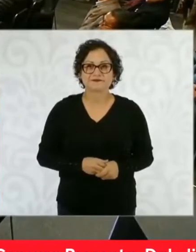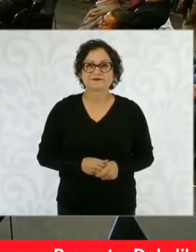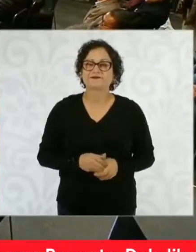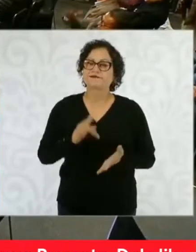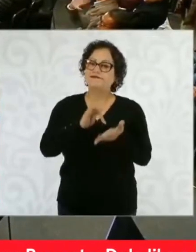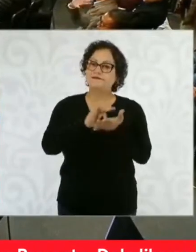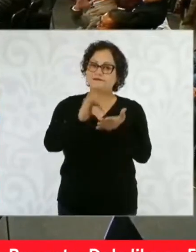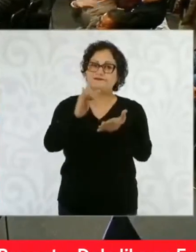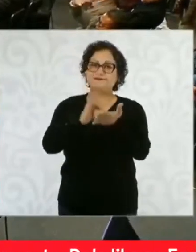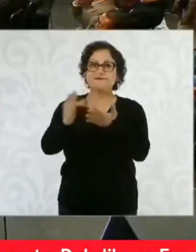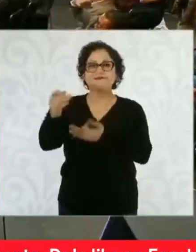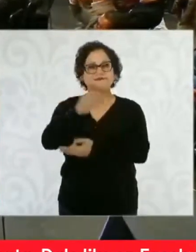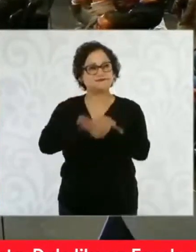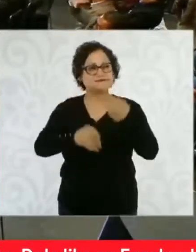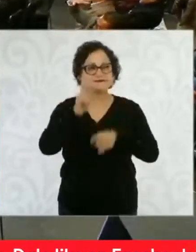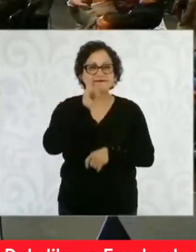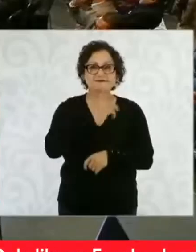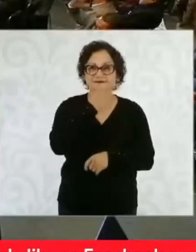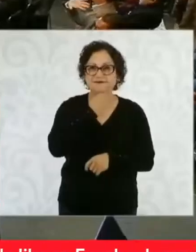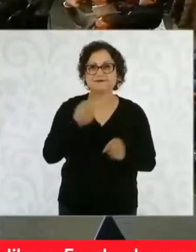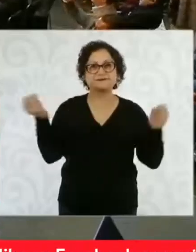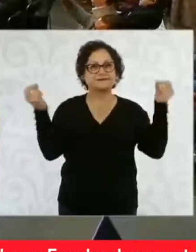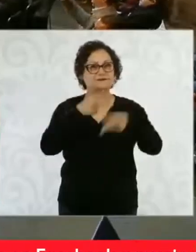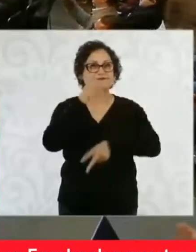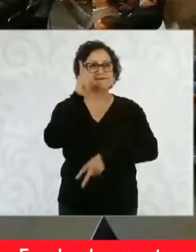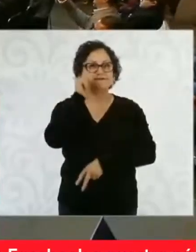Muchas gracias a todas y a todos. Nos vemos mañana.